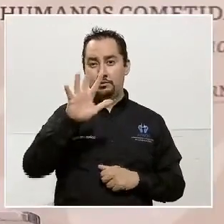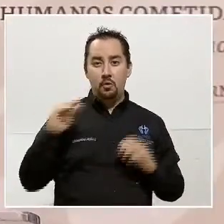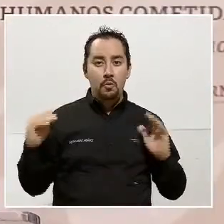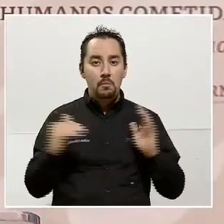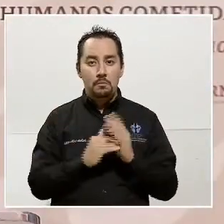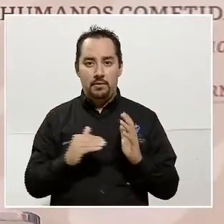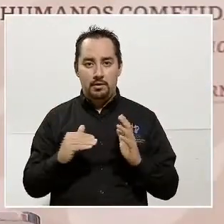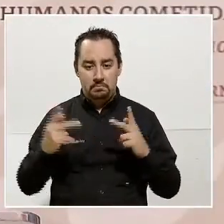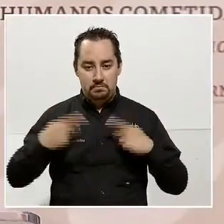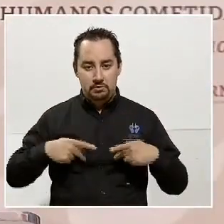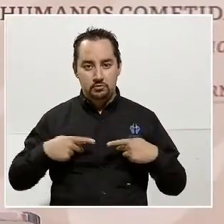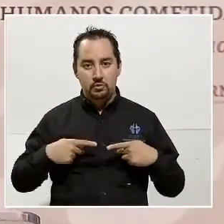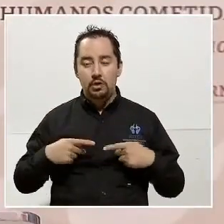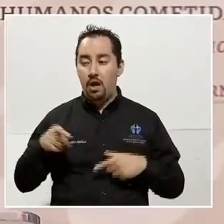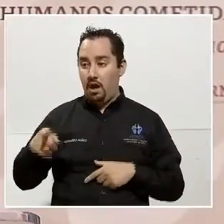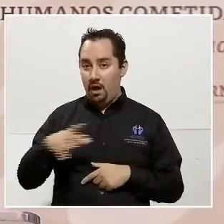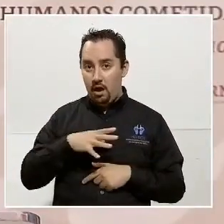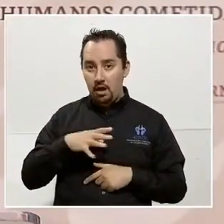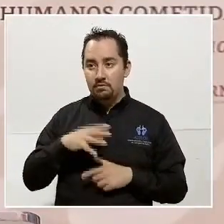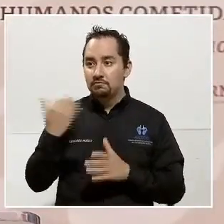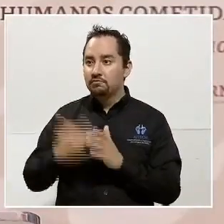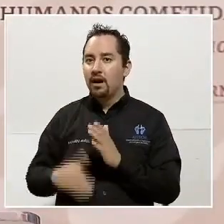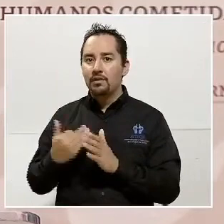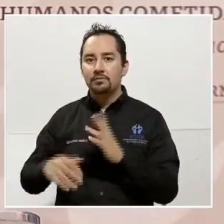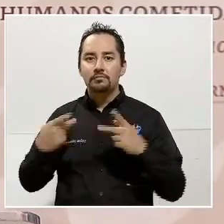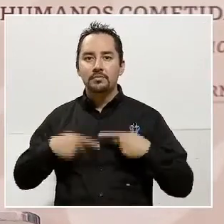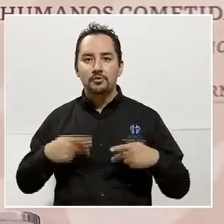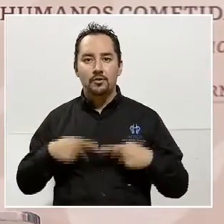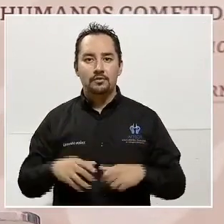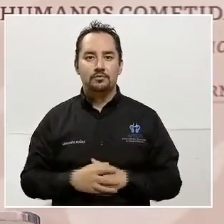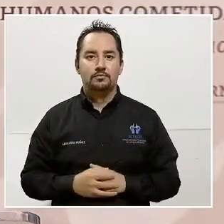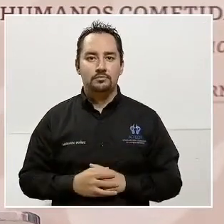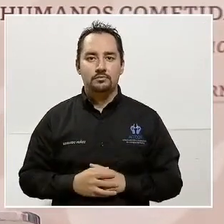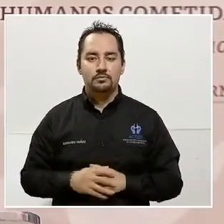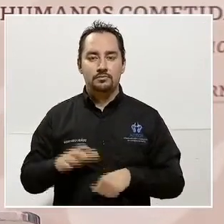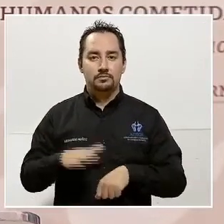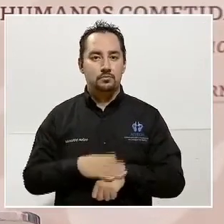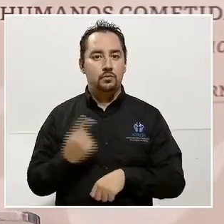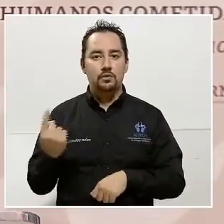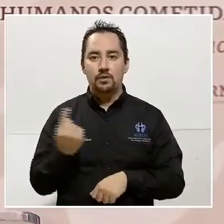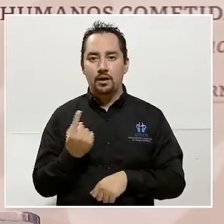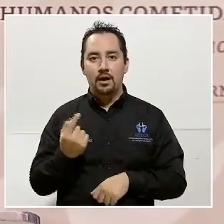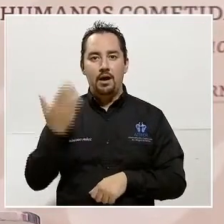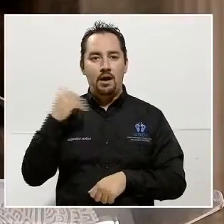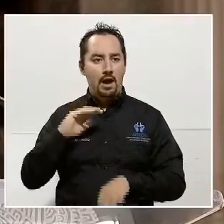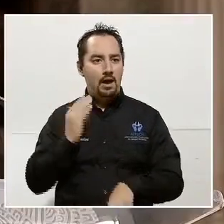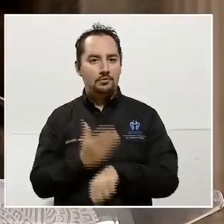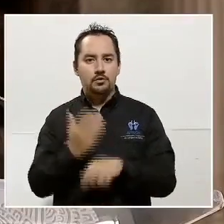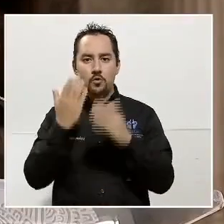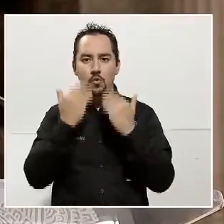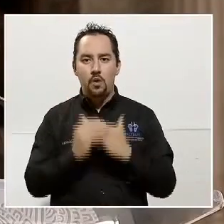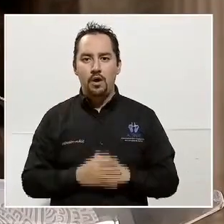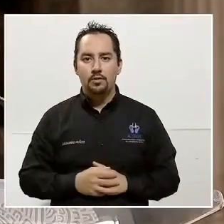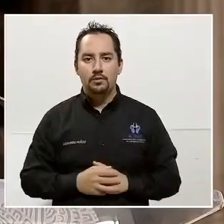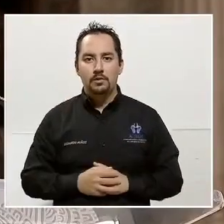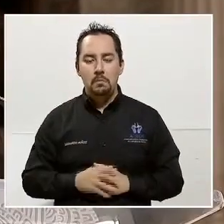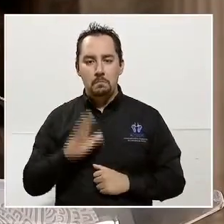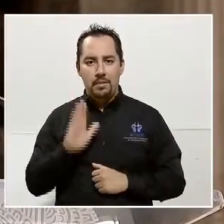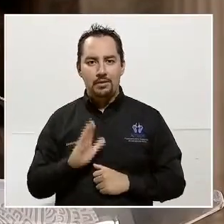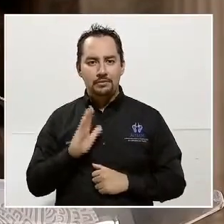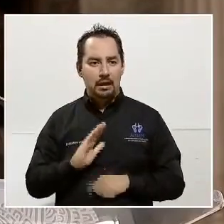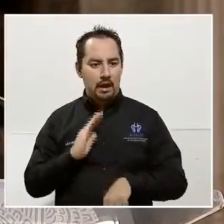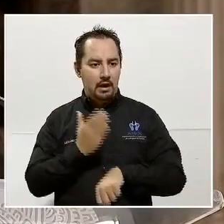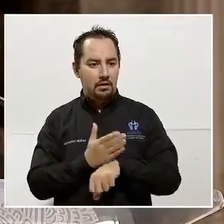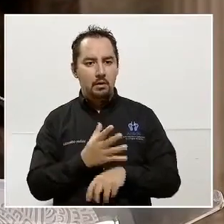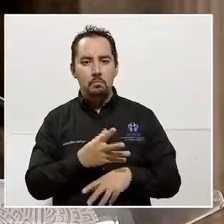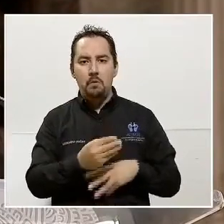sufren ausencias de manera forzada, debido a que la impunidad se extendió como virus a todos